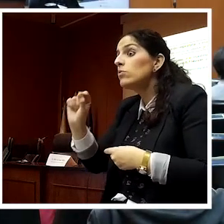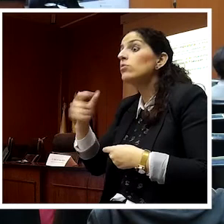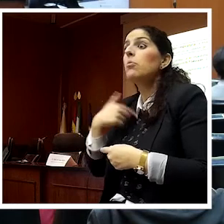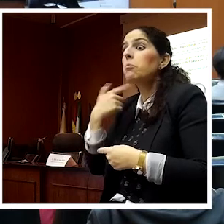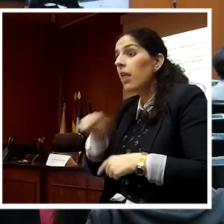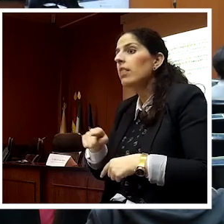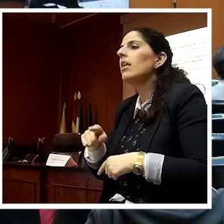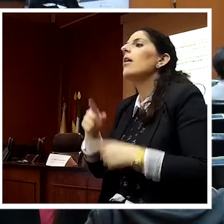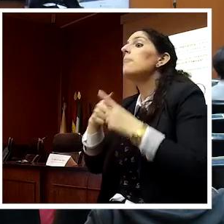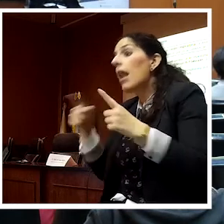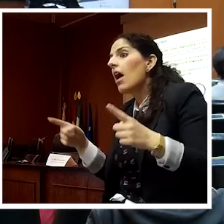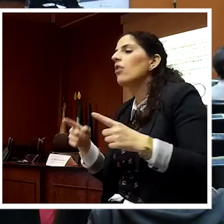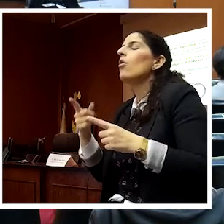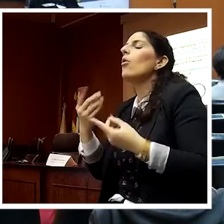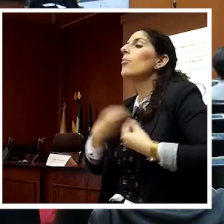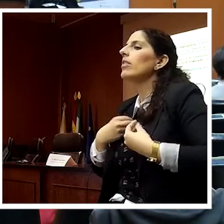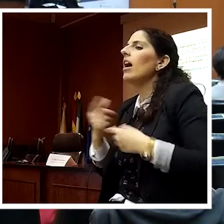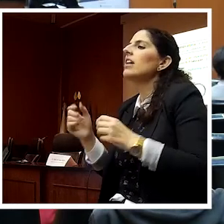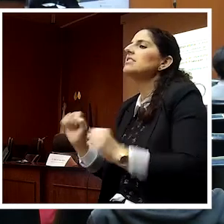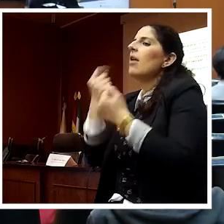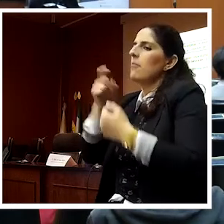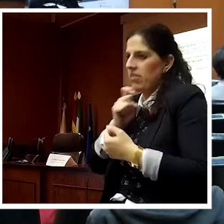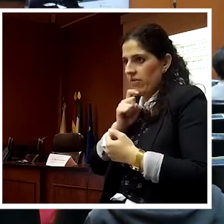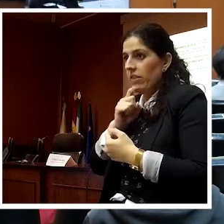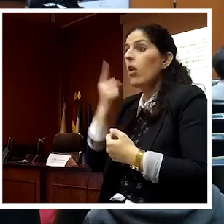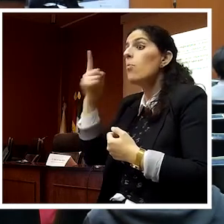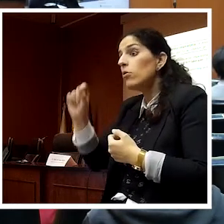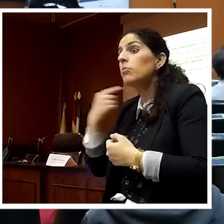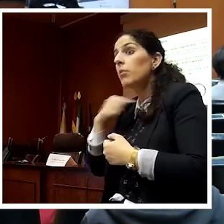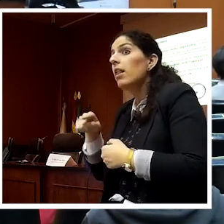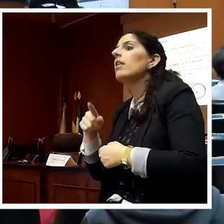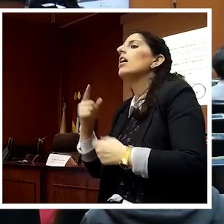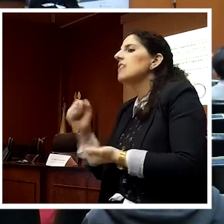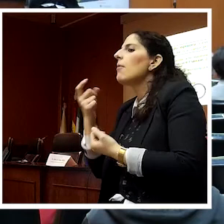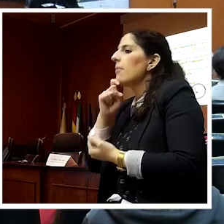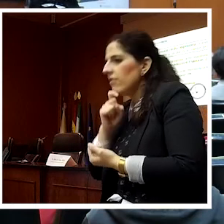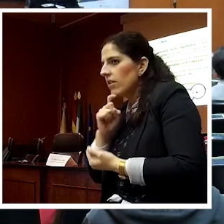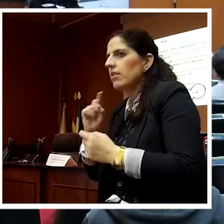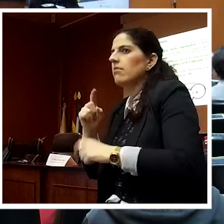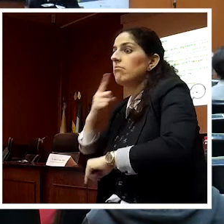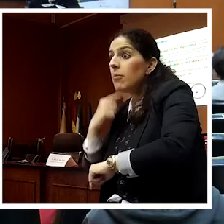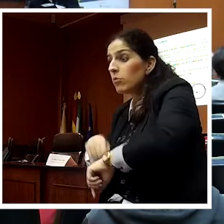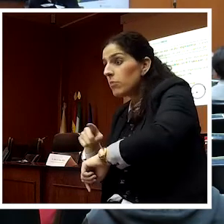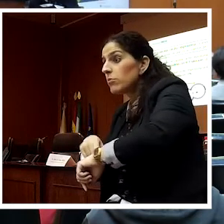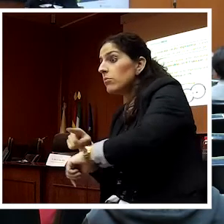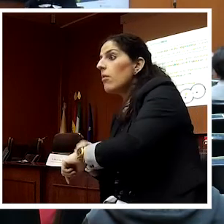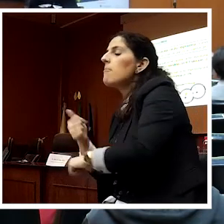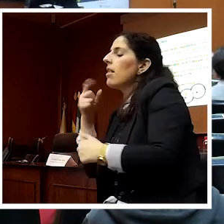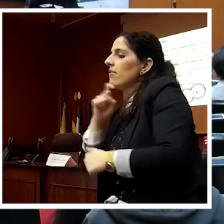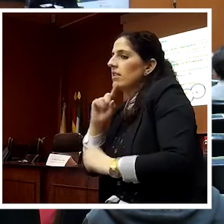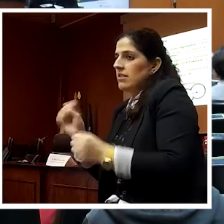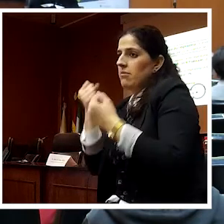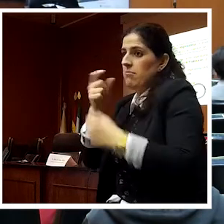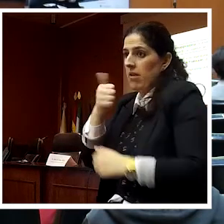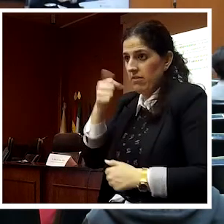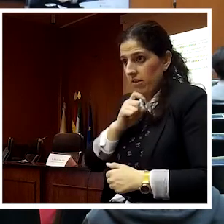persona entra en parada cardíaca y no se le hace RCP, pierde un 10% de probabilidad de seguir con vida.